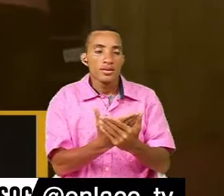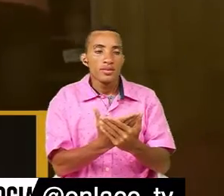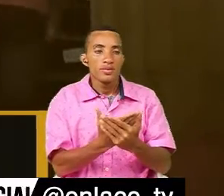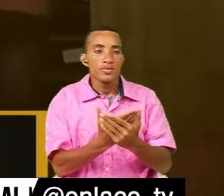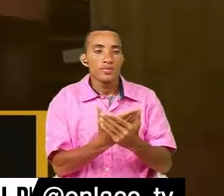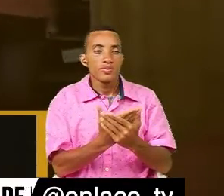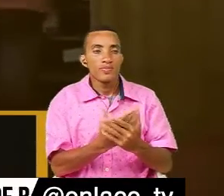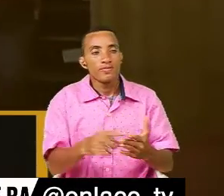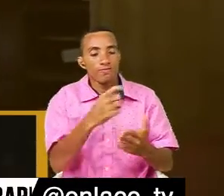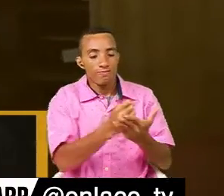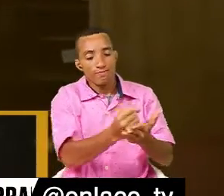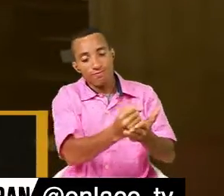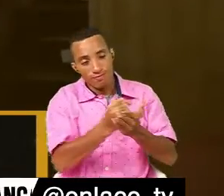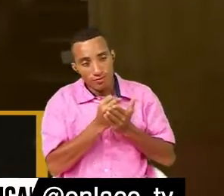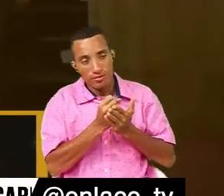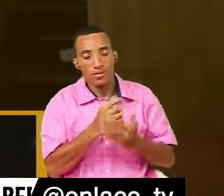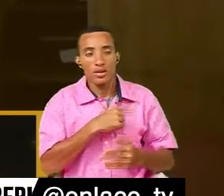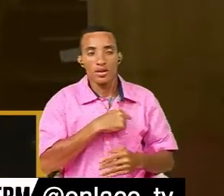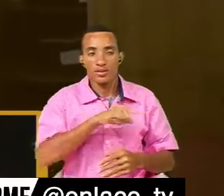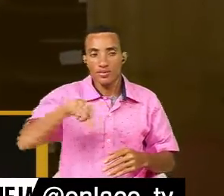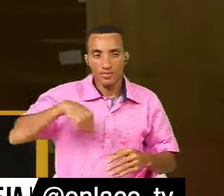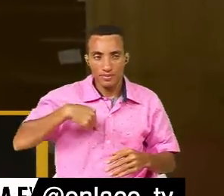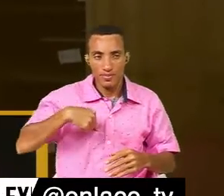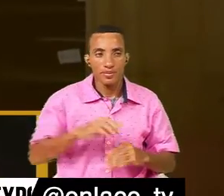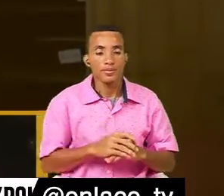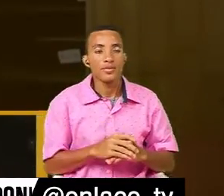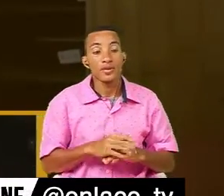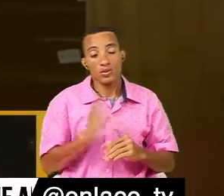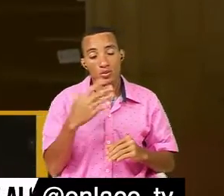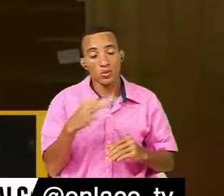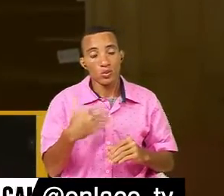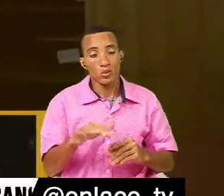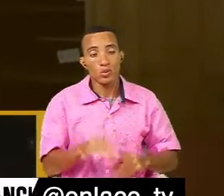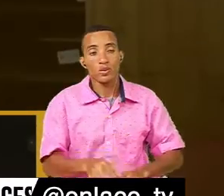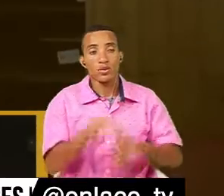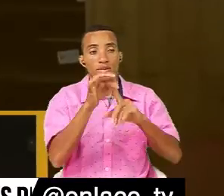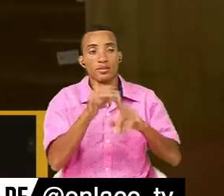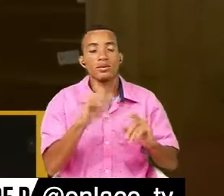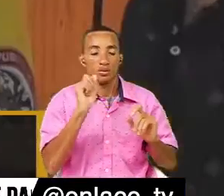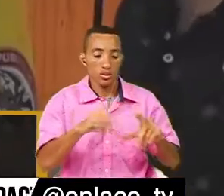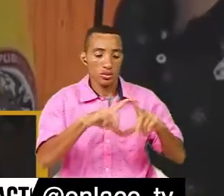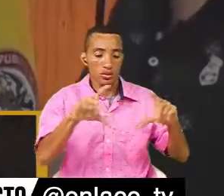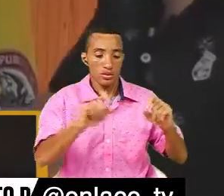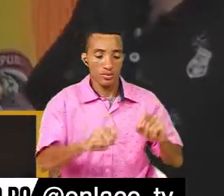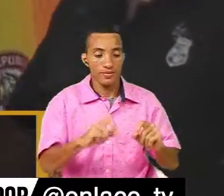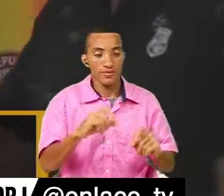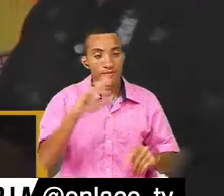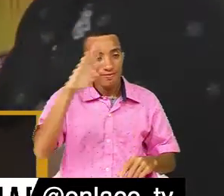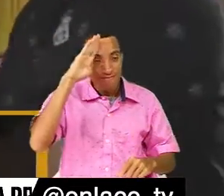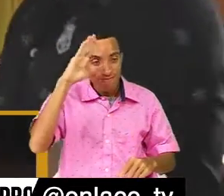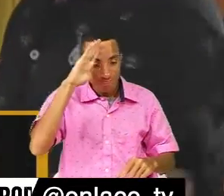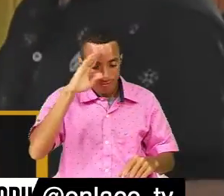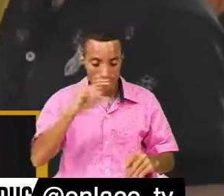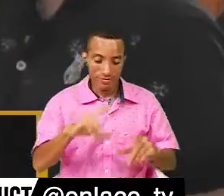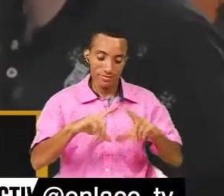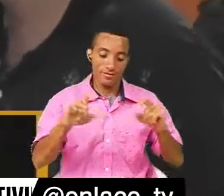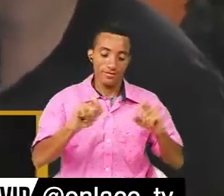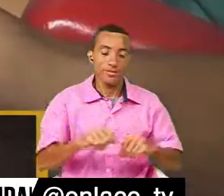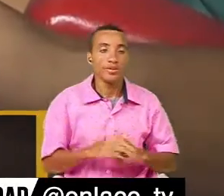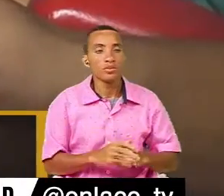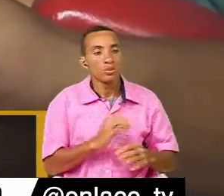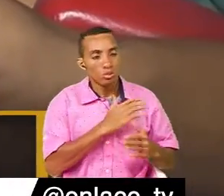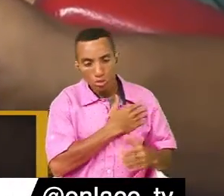por ayudarnos y ponernos en un privilegio para que podamos tener nuestra libreta rápido. La Quinta Brigada continuará con la disposición